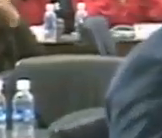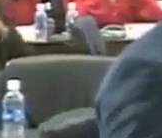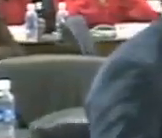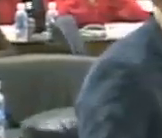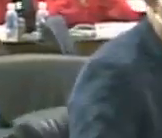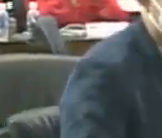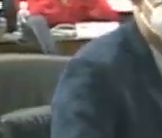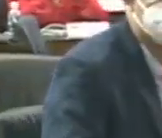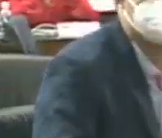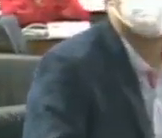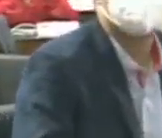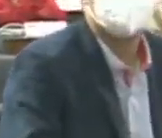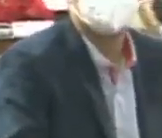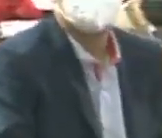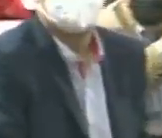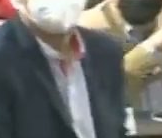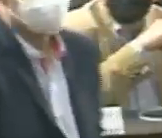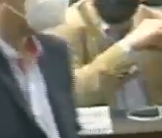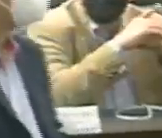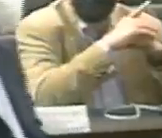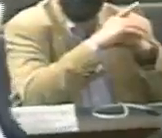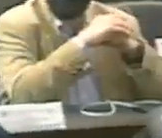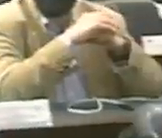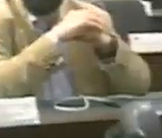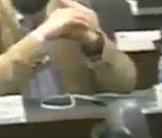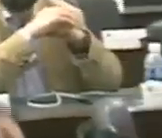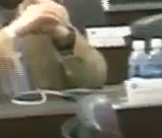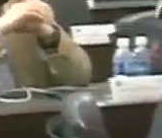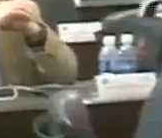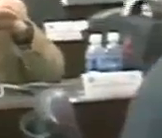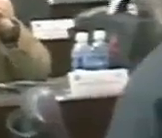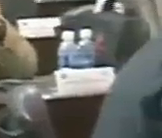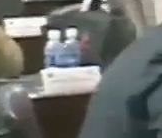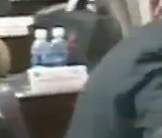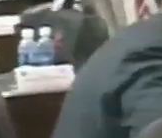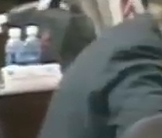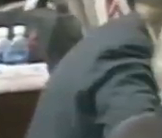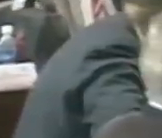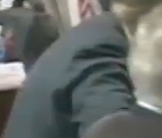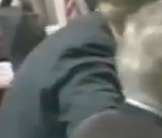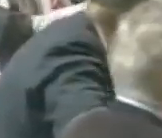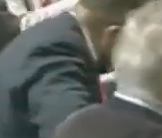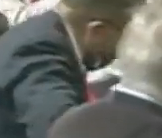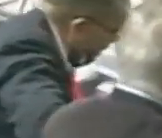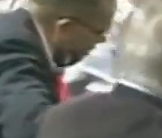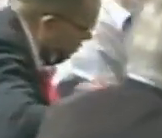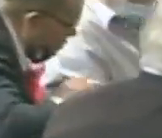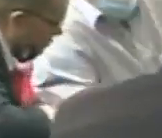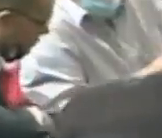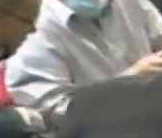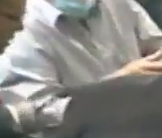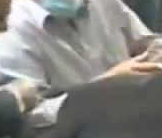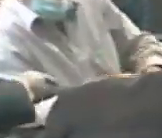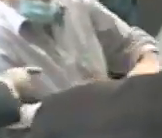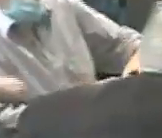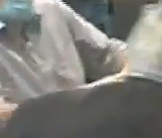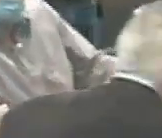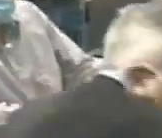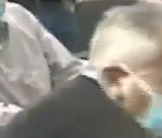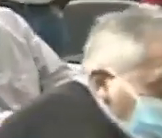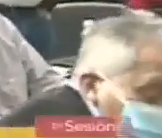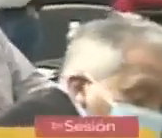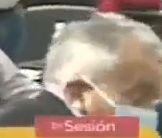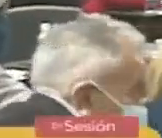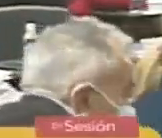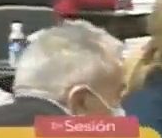año 2022. Cuatro puntos contemplados en el orden del día, y como primer punto se estará presentando el proyecto